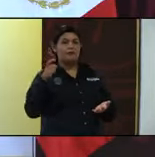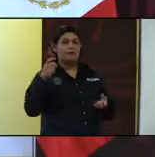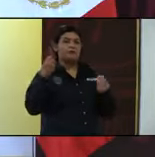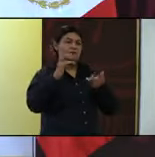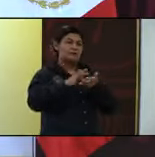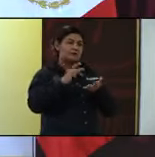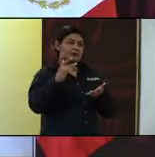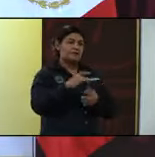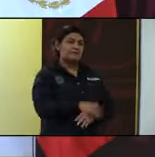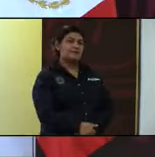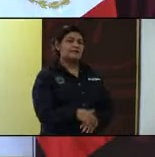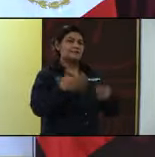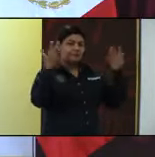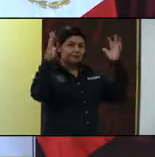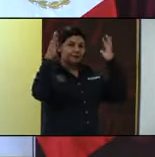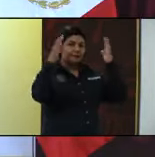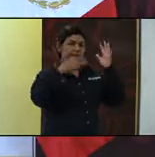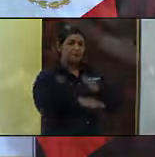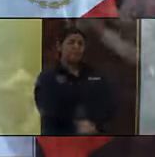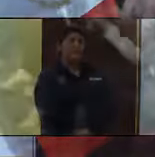municipio.